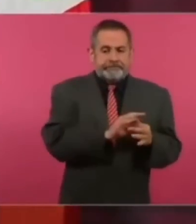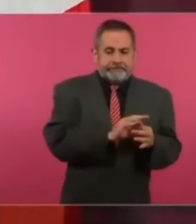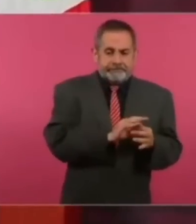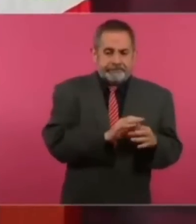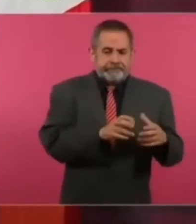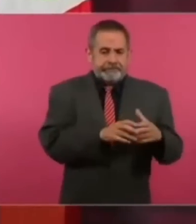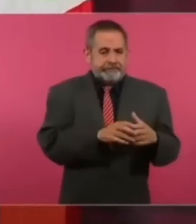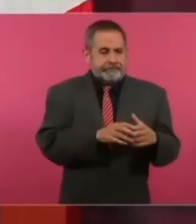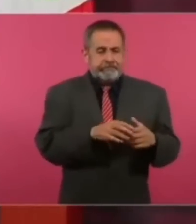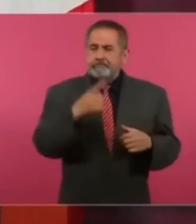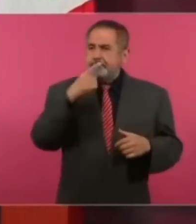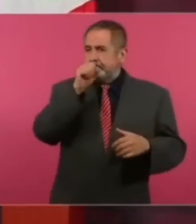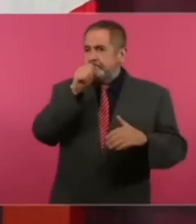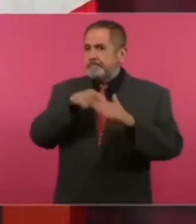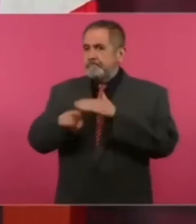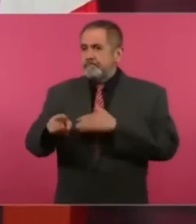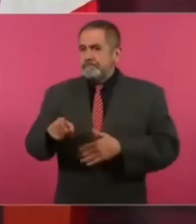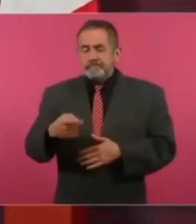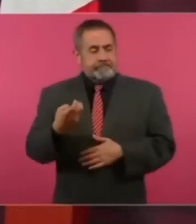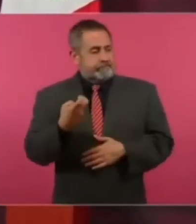para que me acusaran.